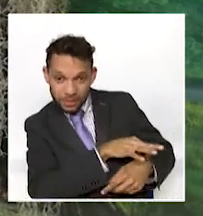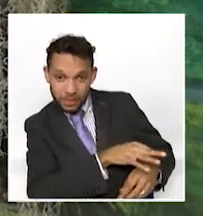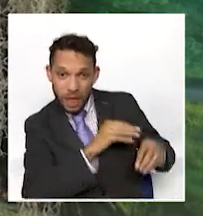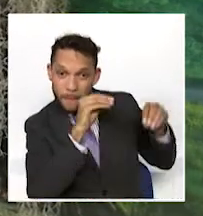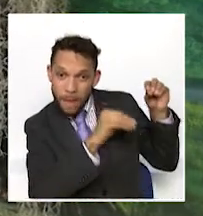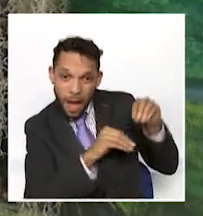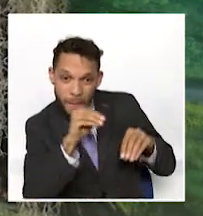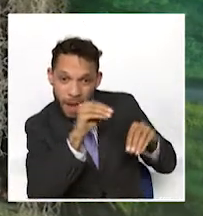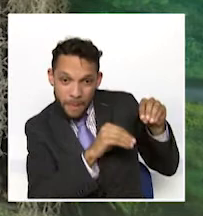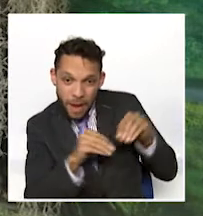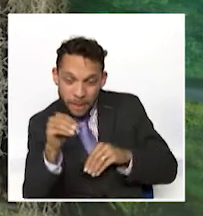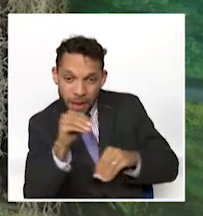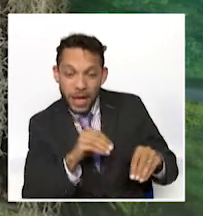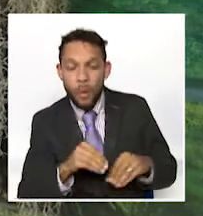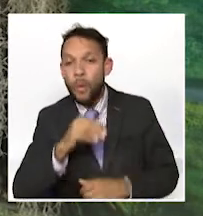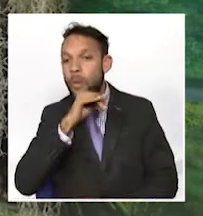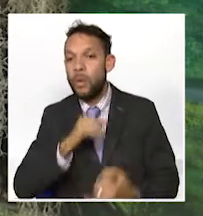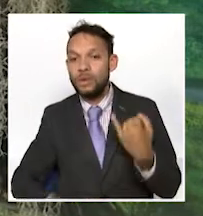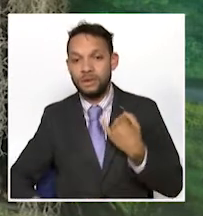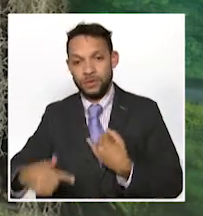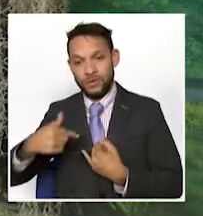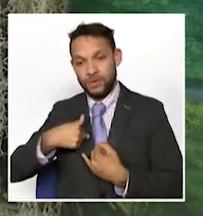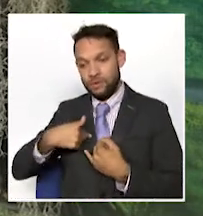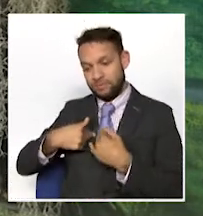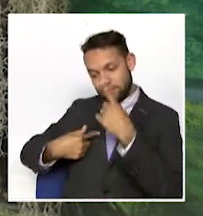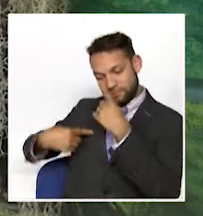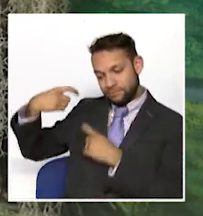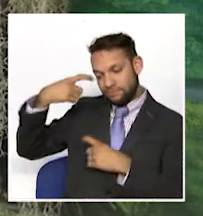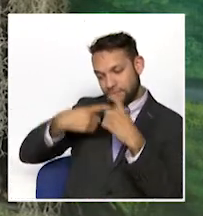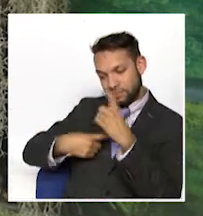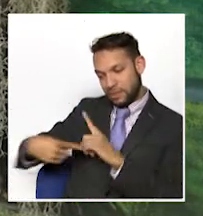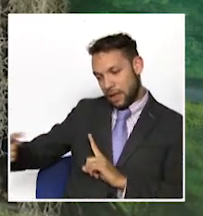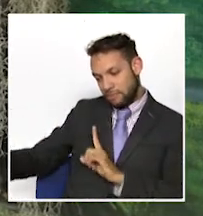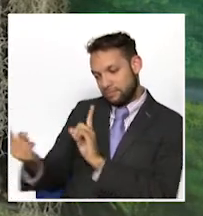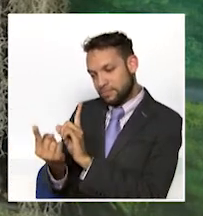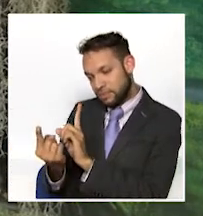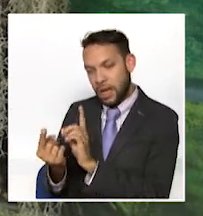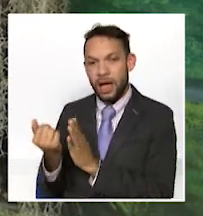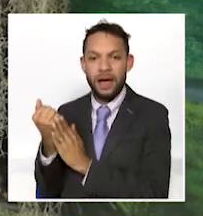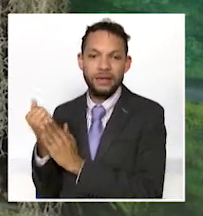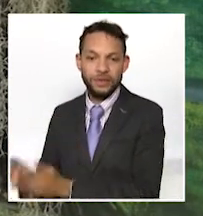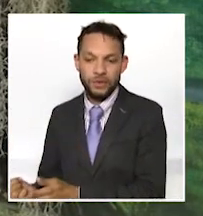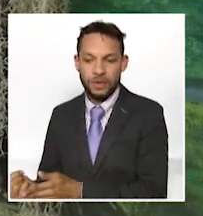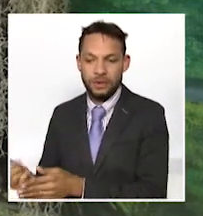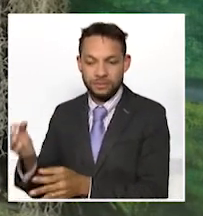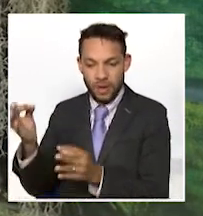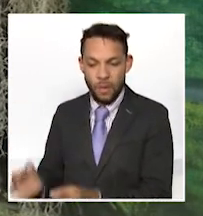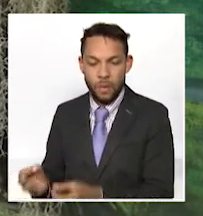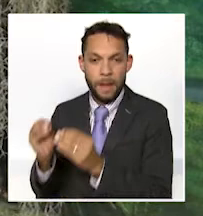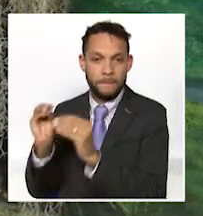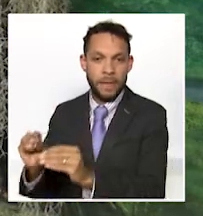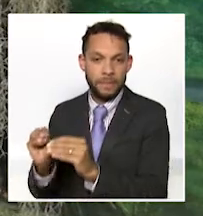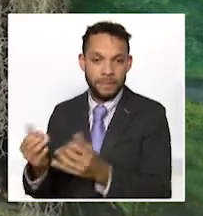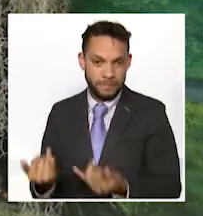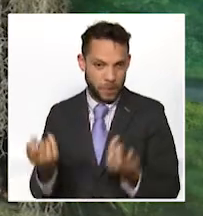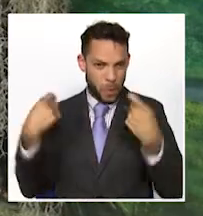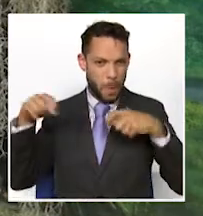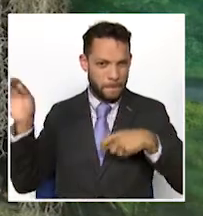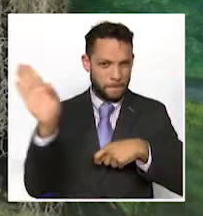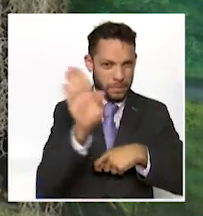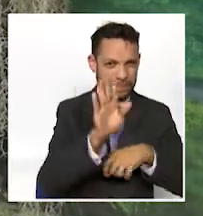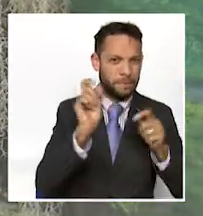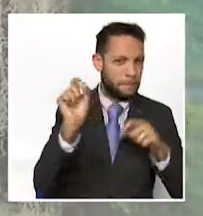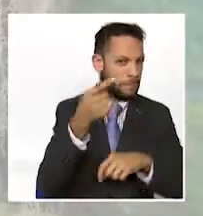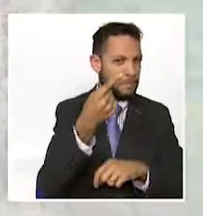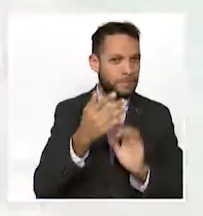médicos y después hacemos un análisis entre todos para poder definir un tratamiento después de este corte de